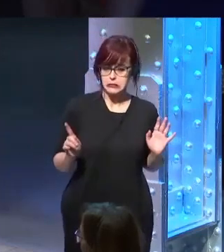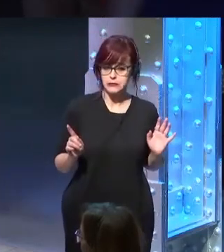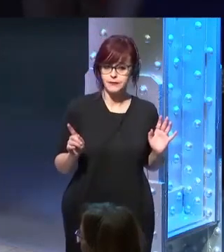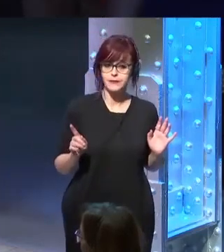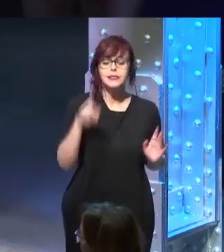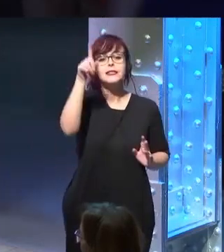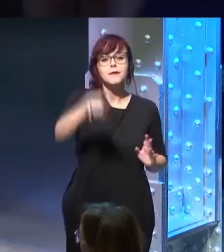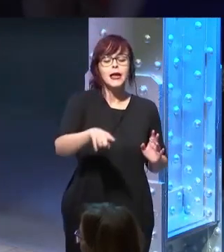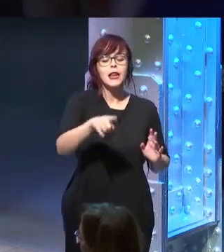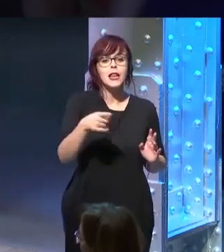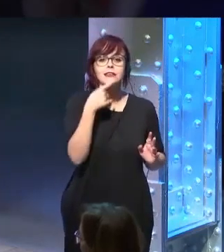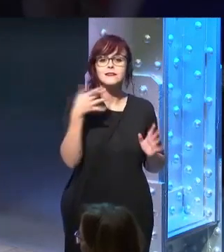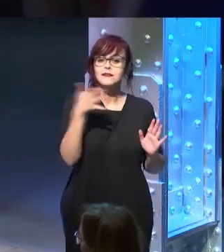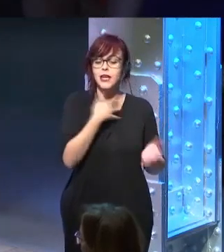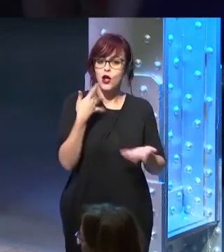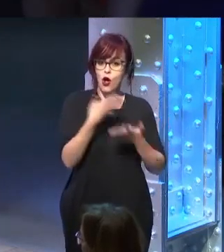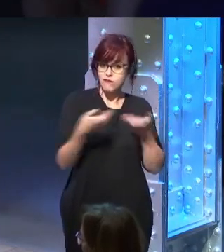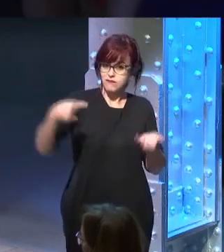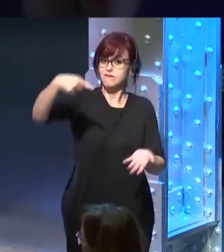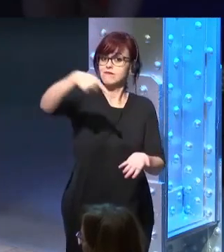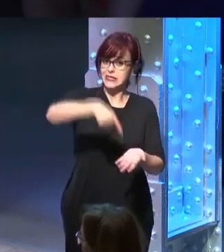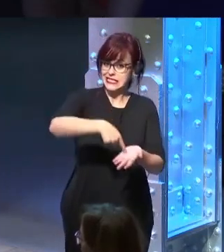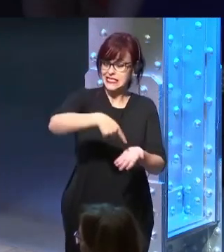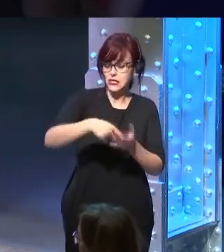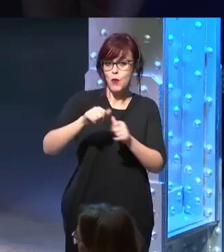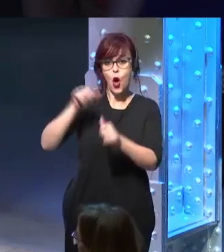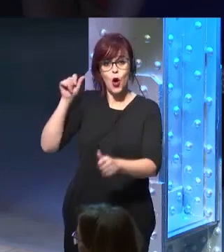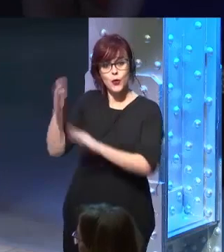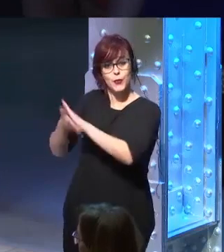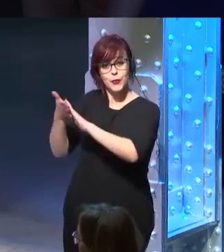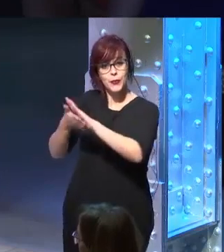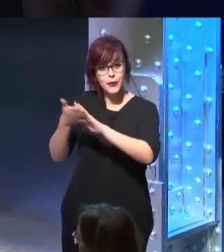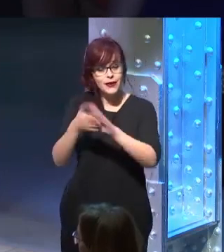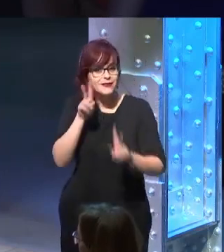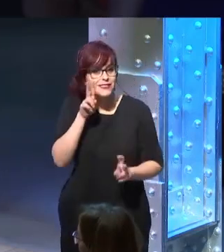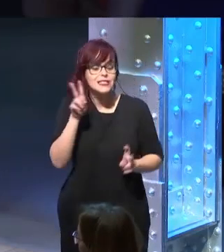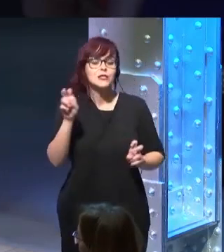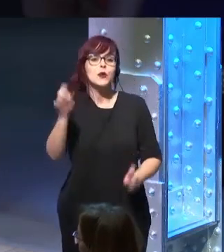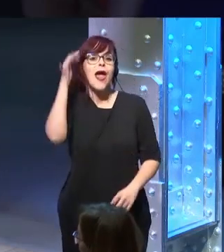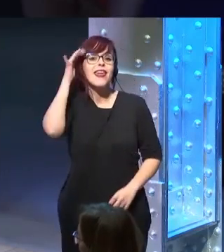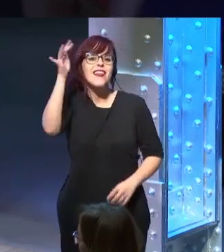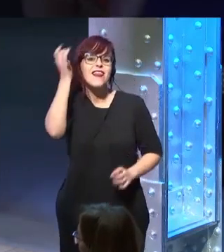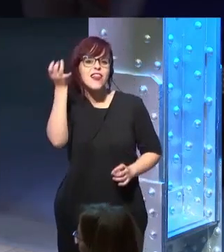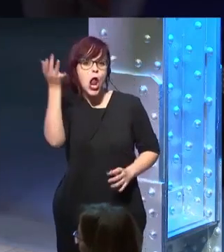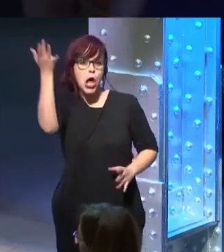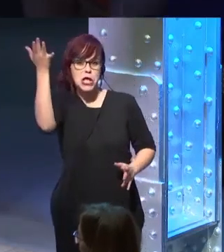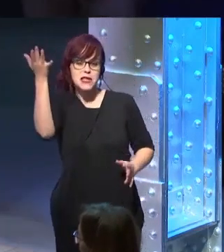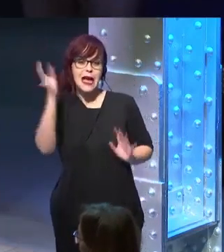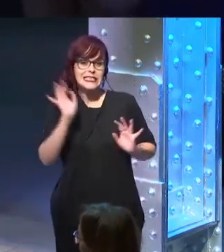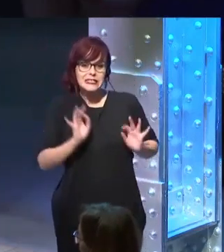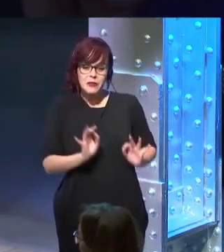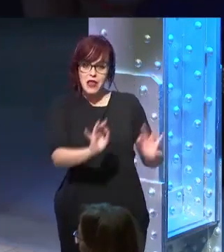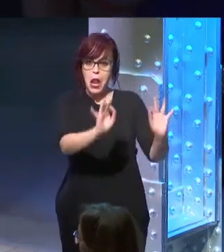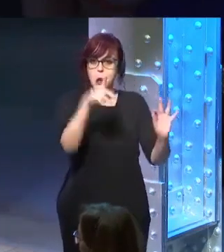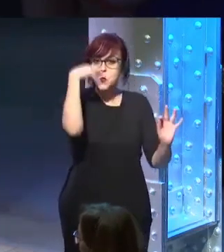Lo que quiero recalcar con todo esto es que no es una ideología peculiar de una cultura